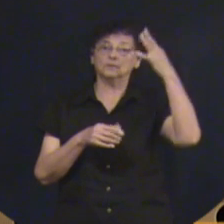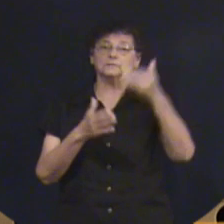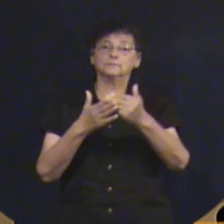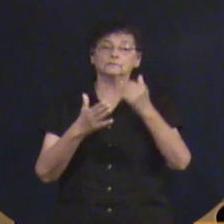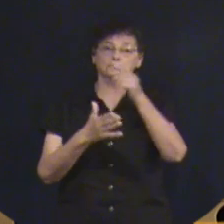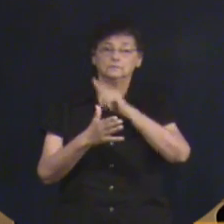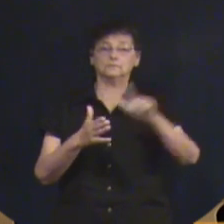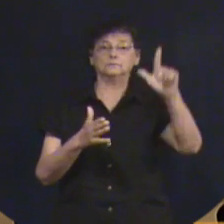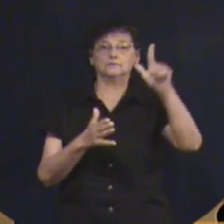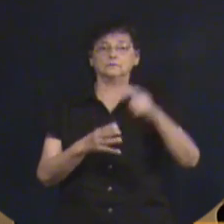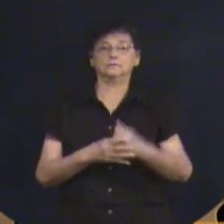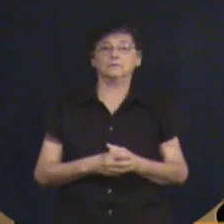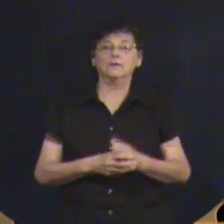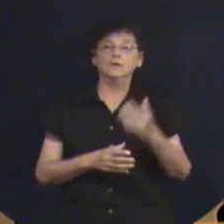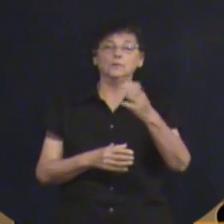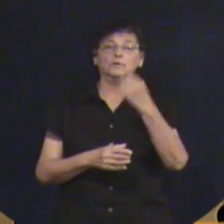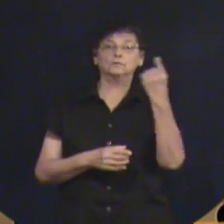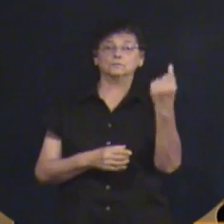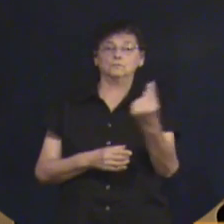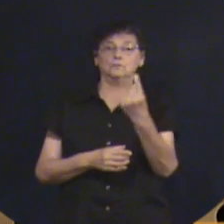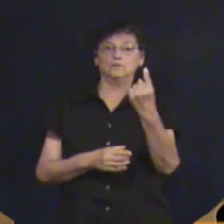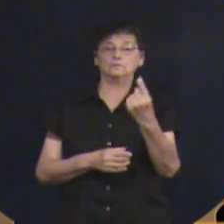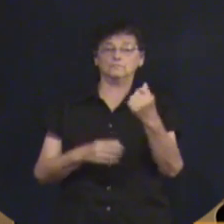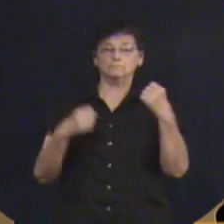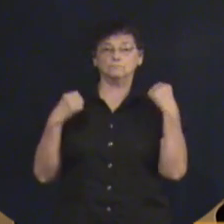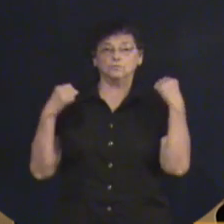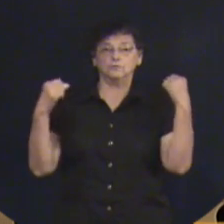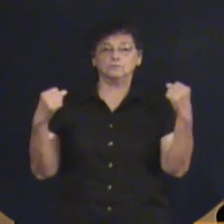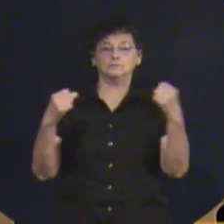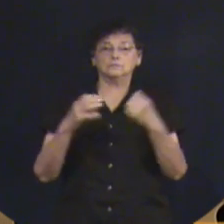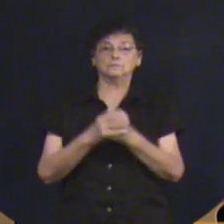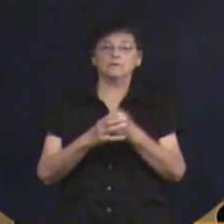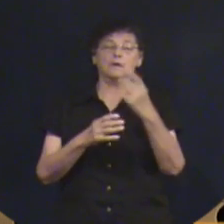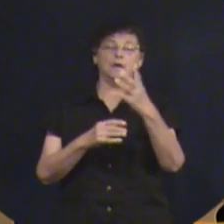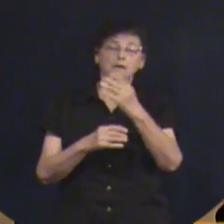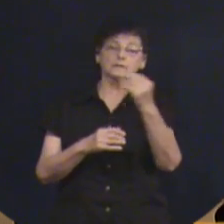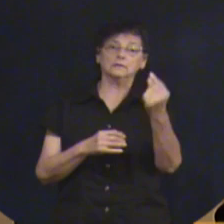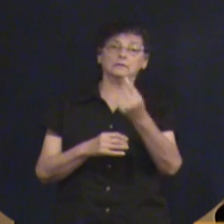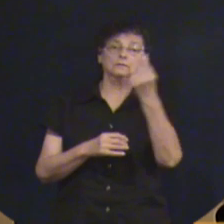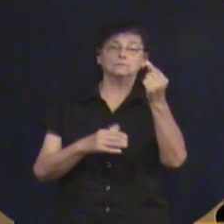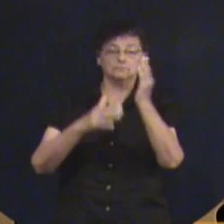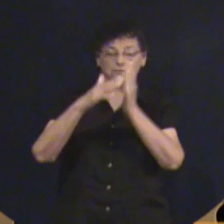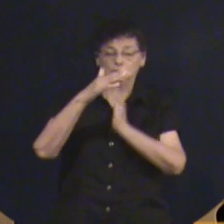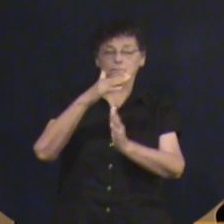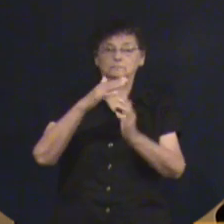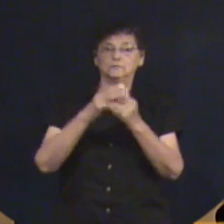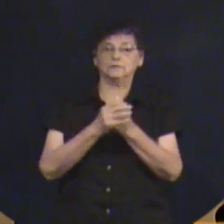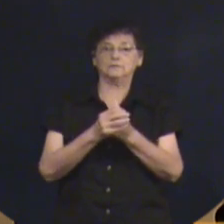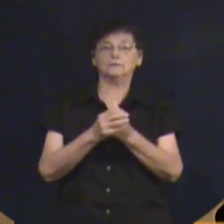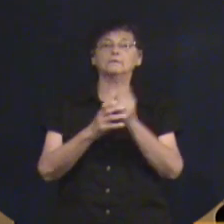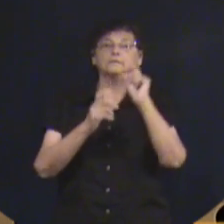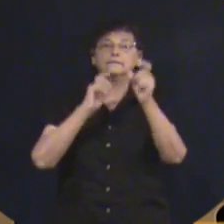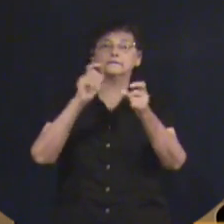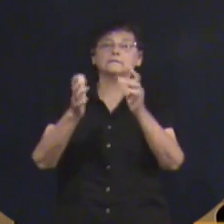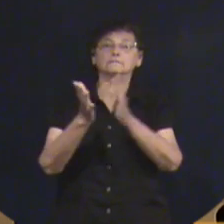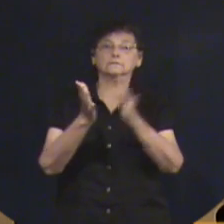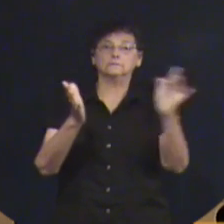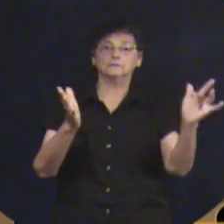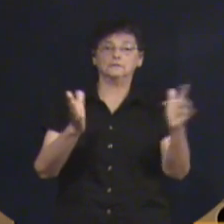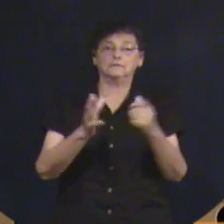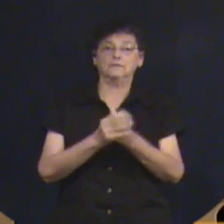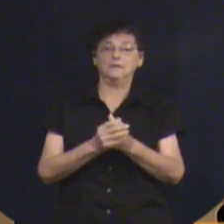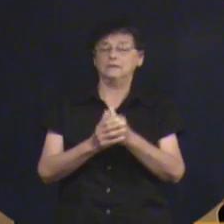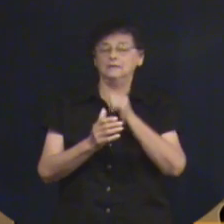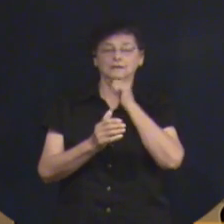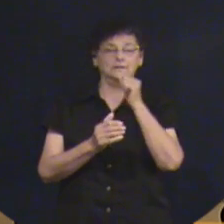el Señor. Porque solo Él es poderoso, y solo los humildes le dan gloria.